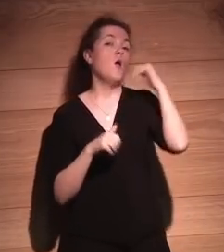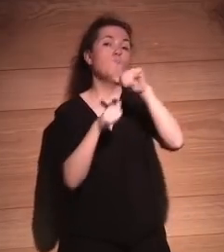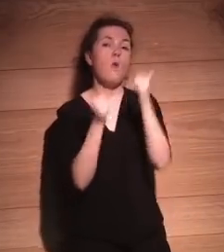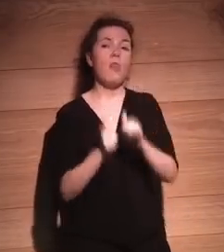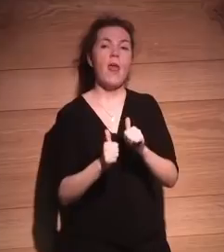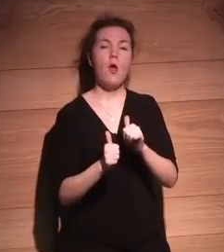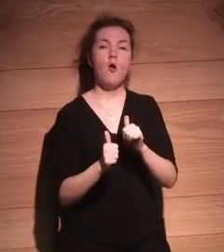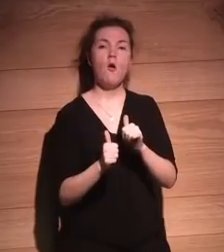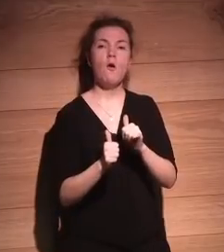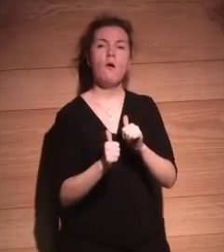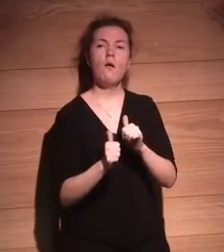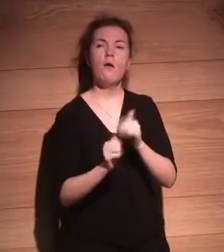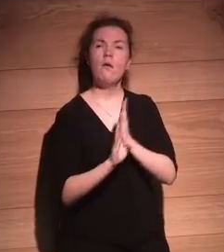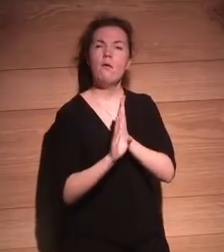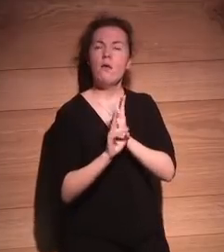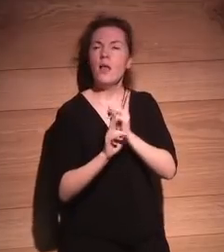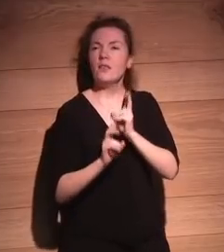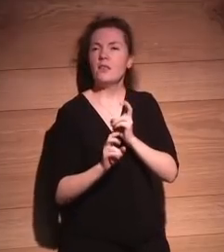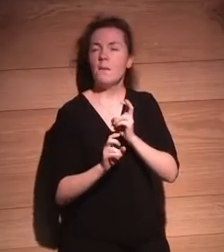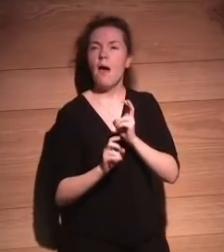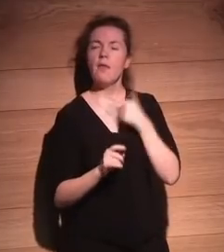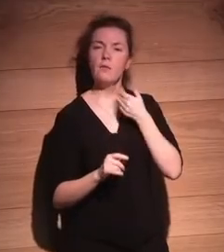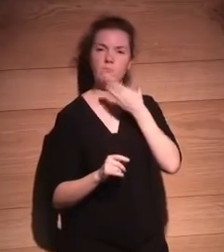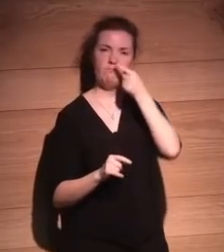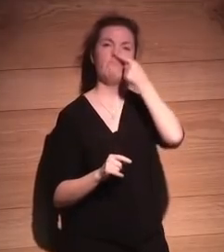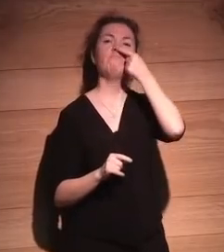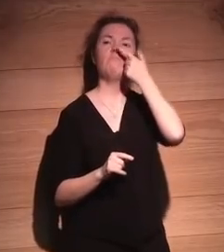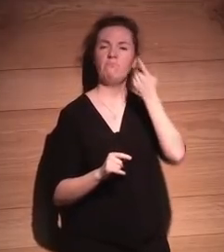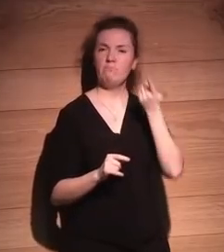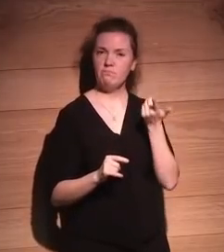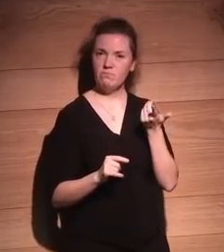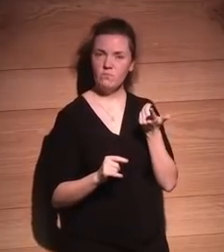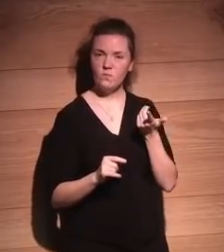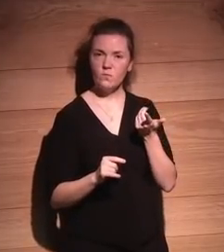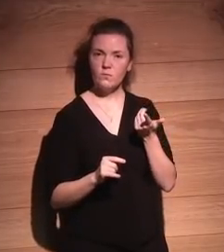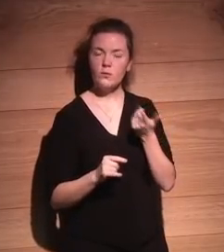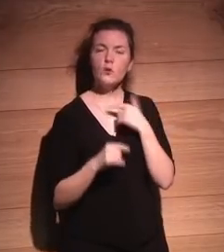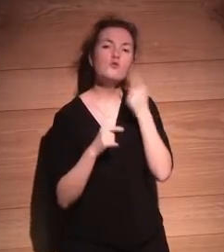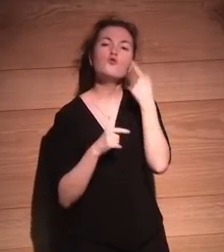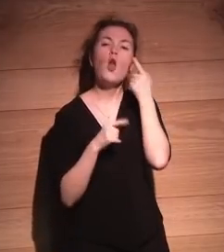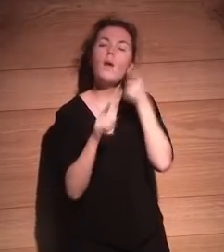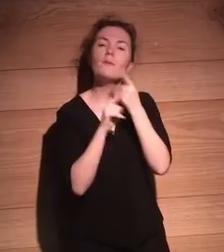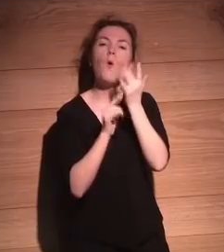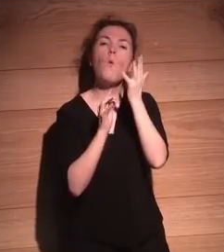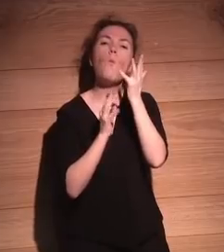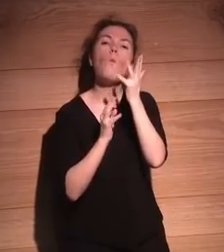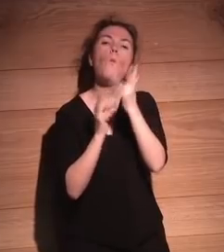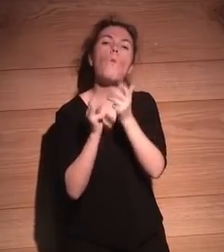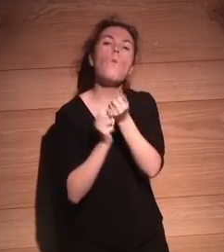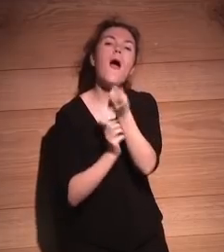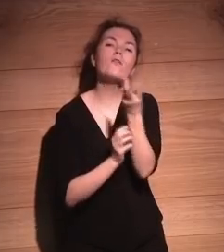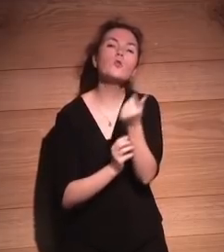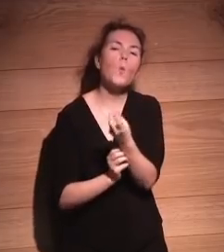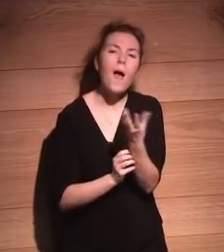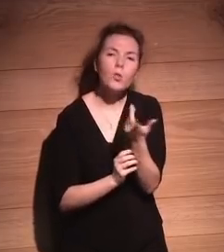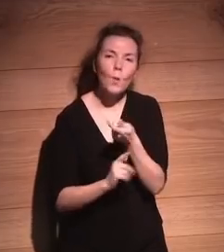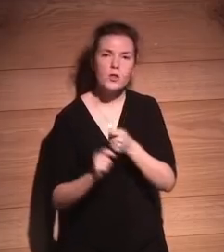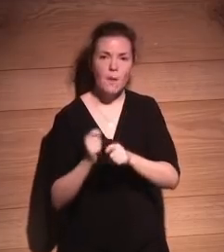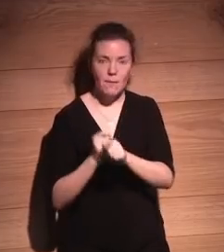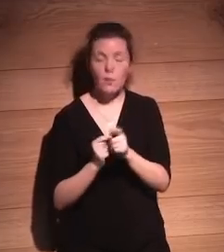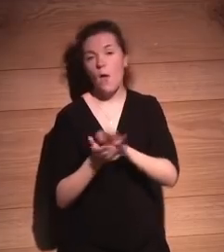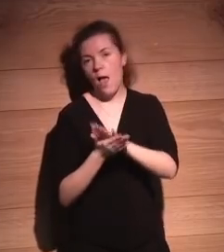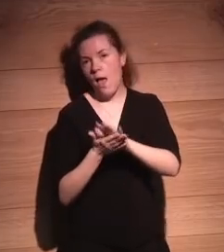por las grandes métricas de la vanidad y por las grandes métricas cuantitativas en las que evidentemente